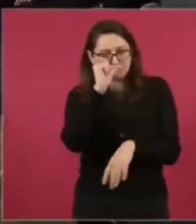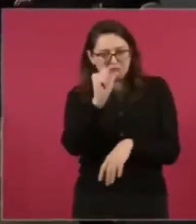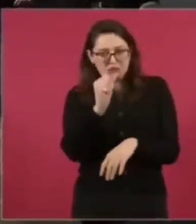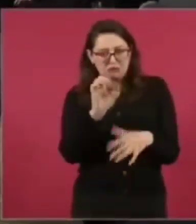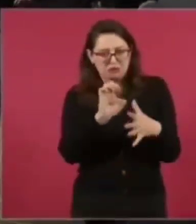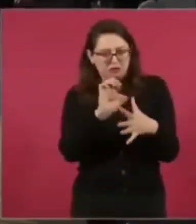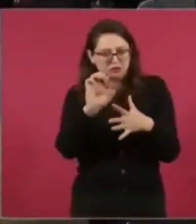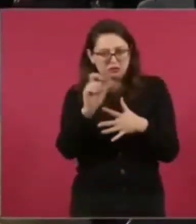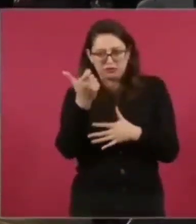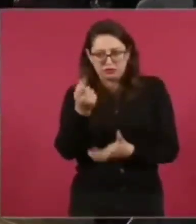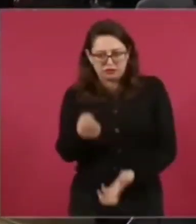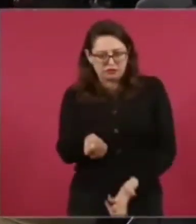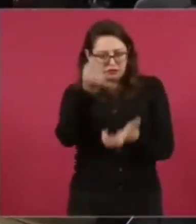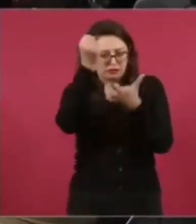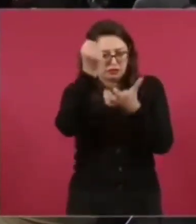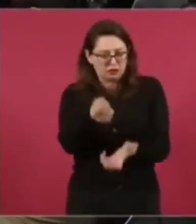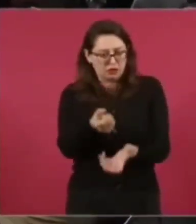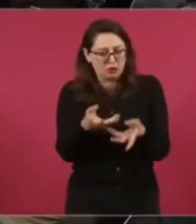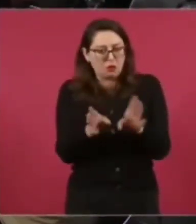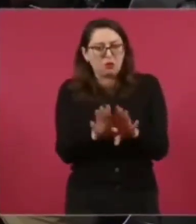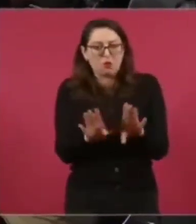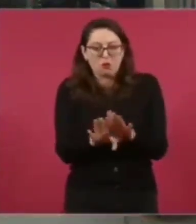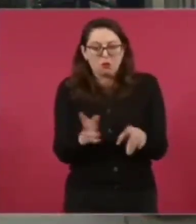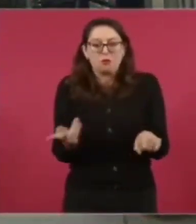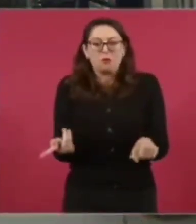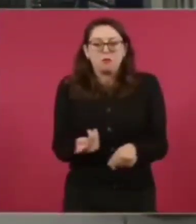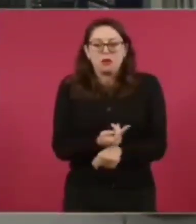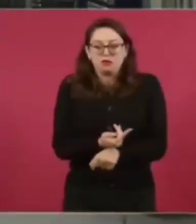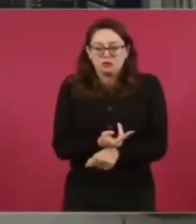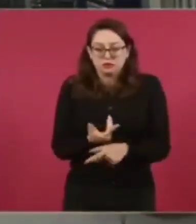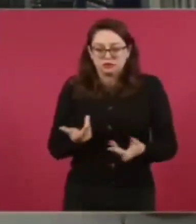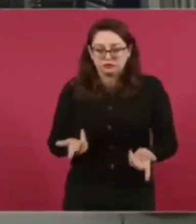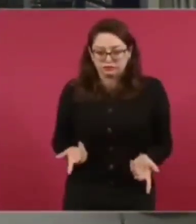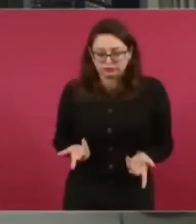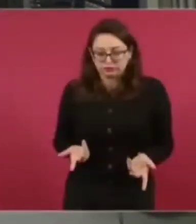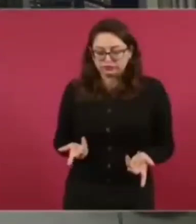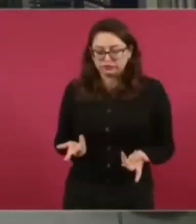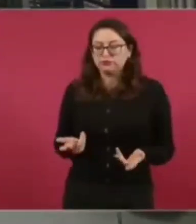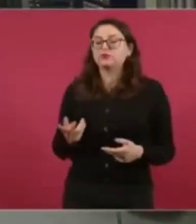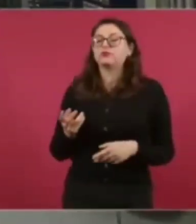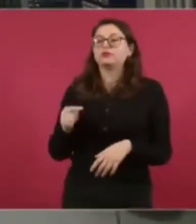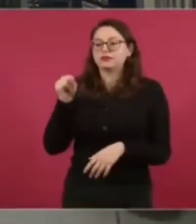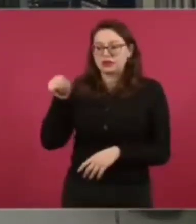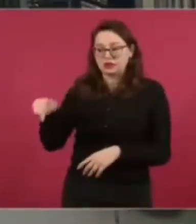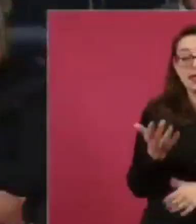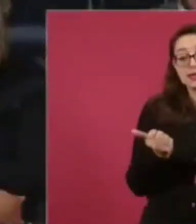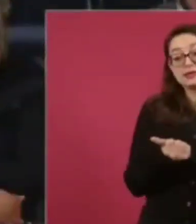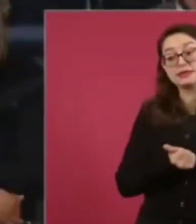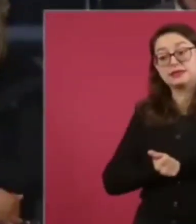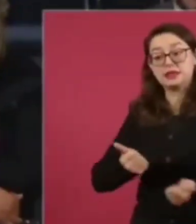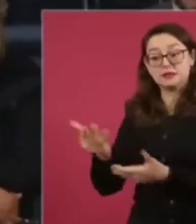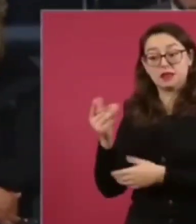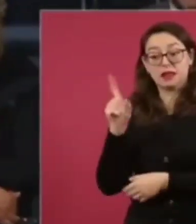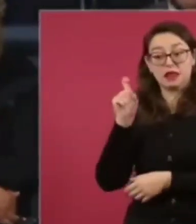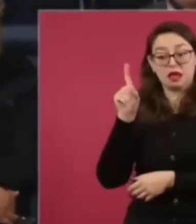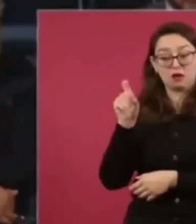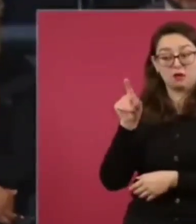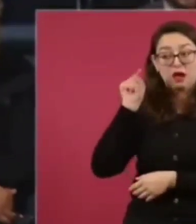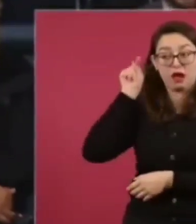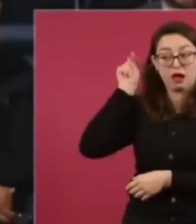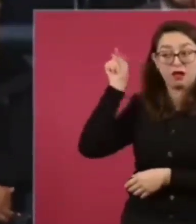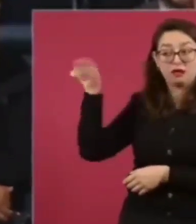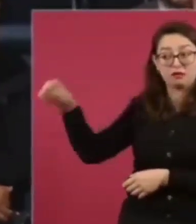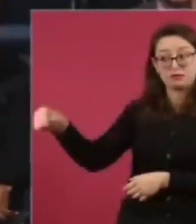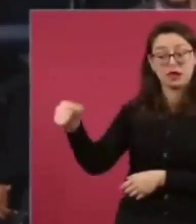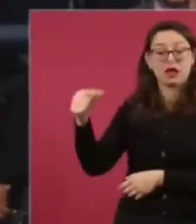para llevar agua, cuando no, el cauce del Río Verde no alcanzaba para eso, y que por eso se